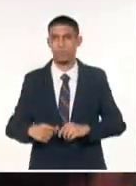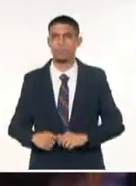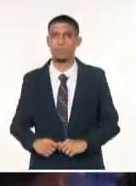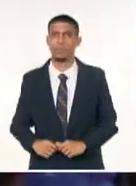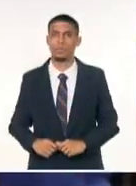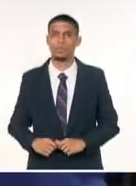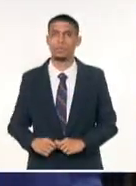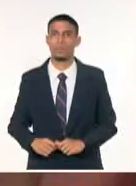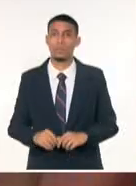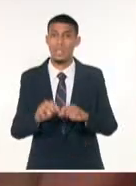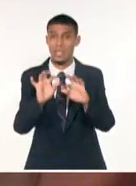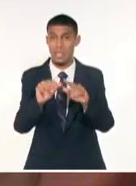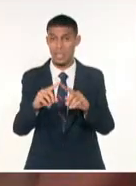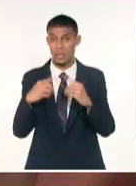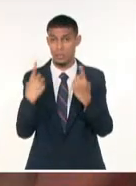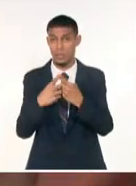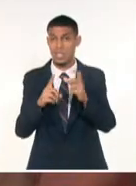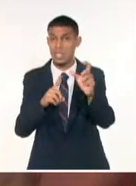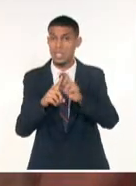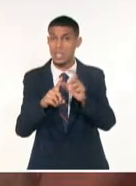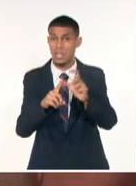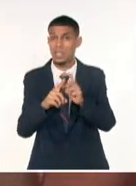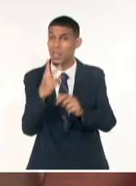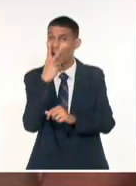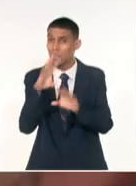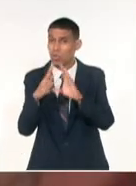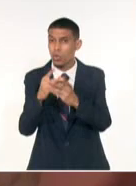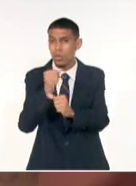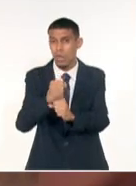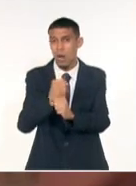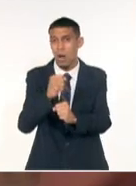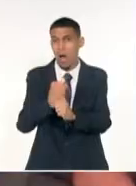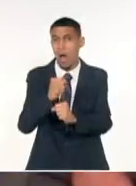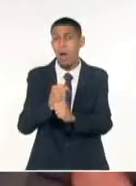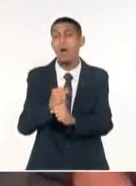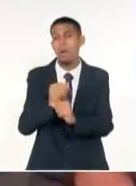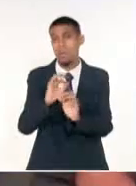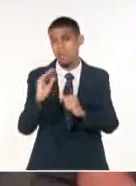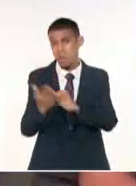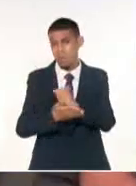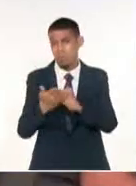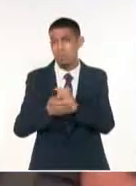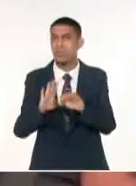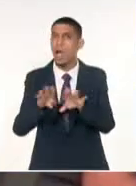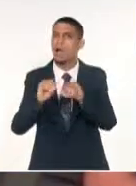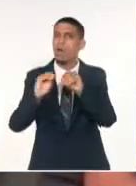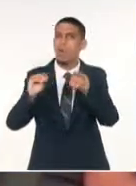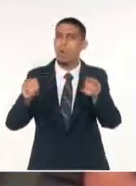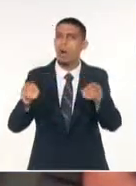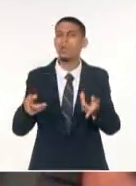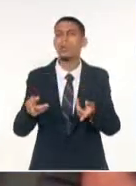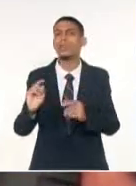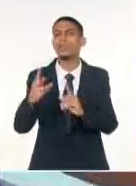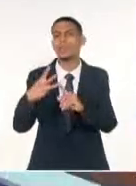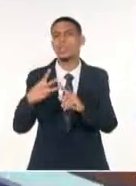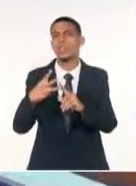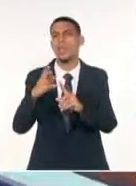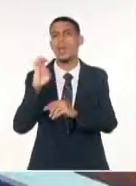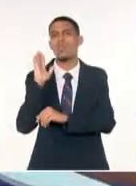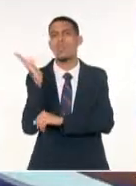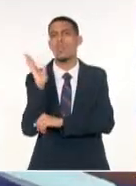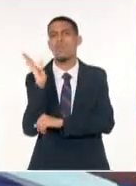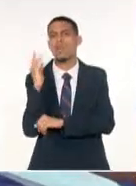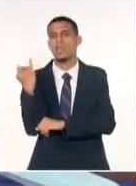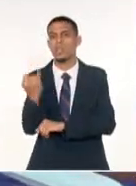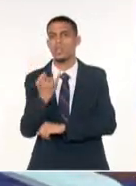El secretario general del Sindicato de Trabajadores Azucareros dio a conocer además la convocatoria para la tercera conferencia nacional de